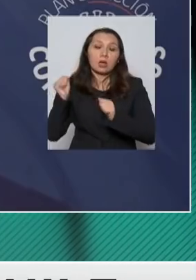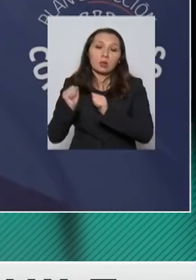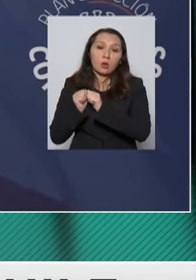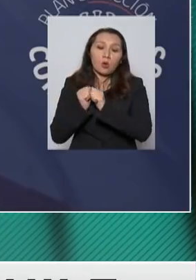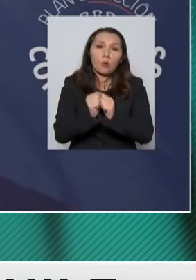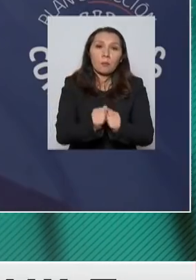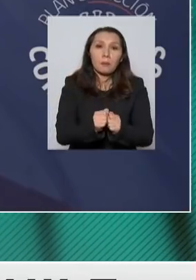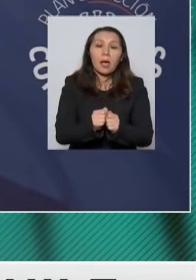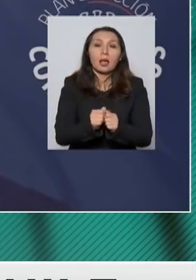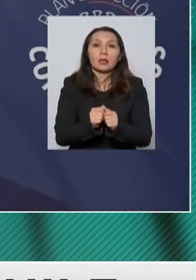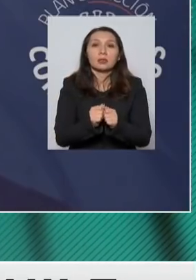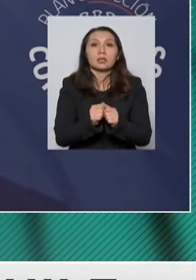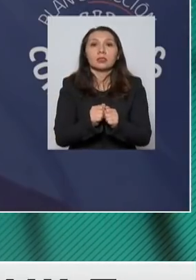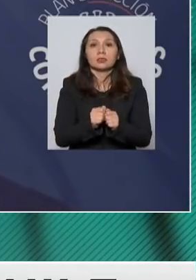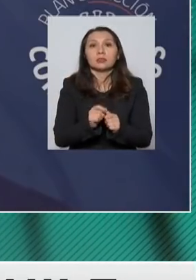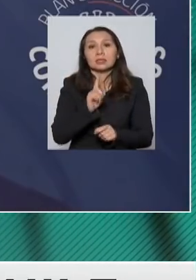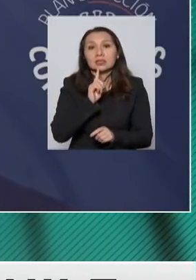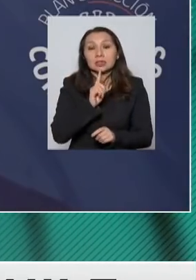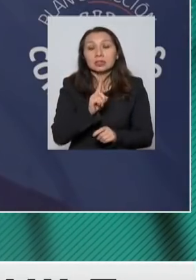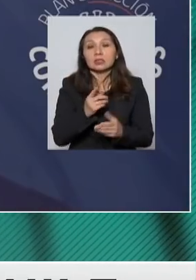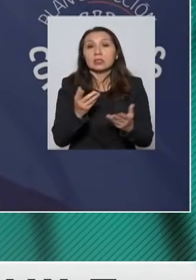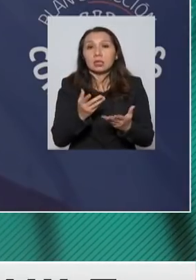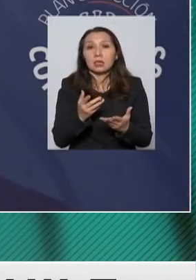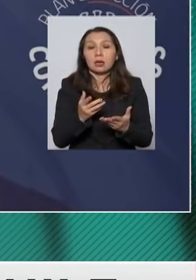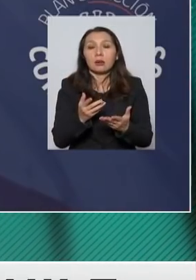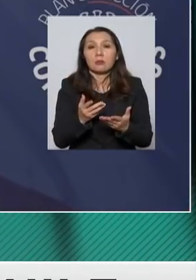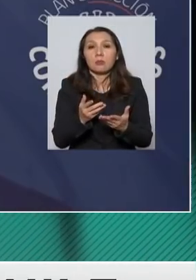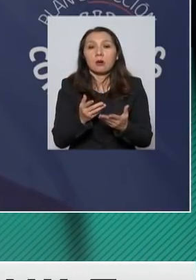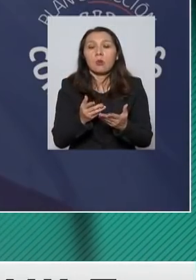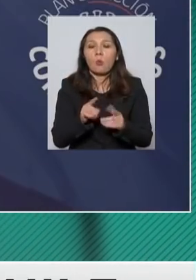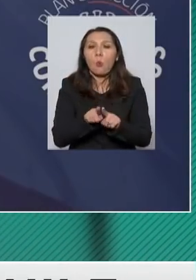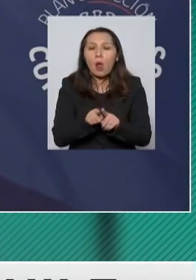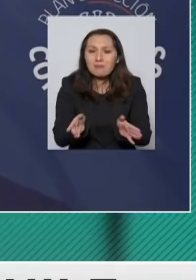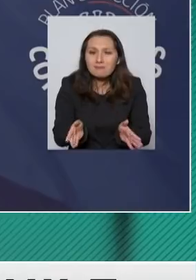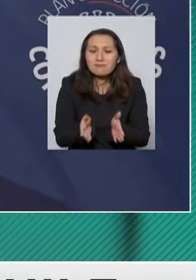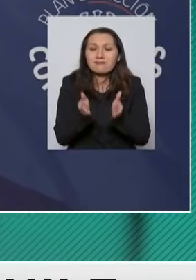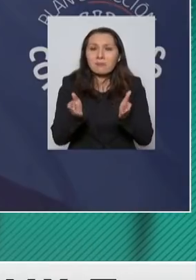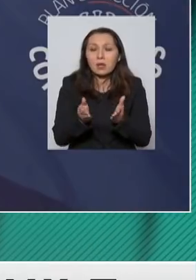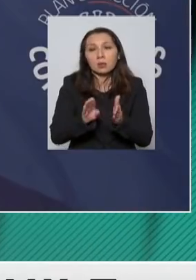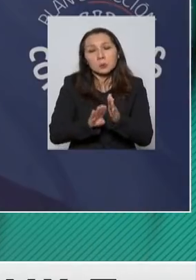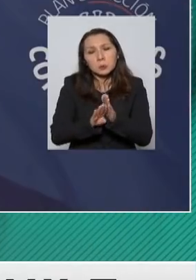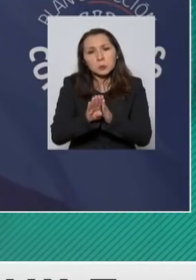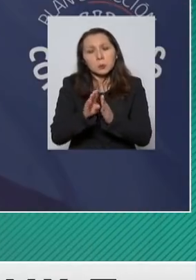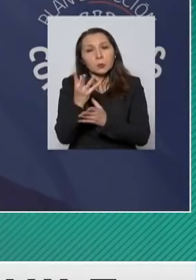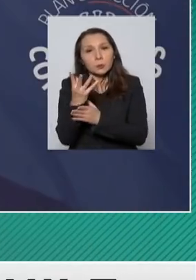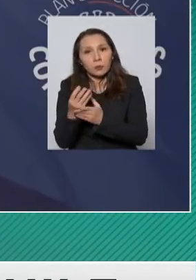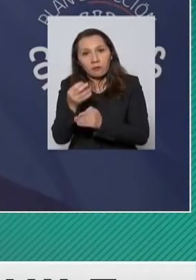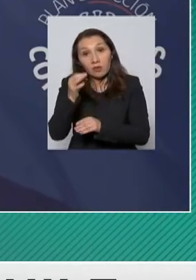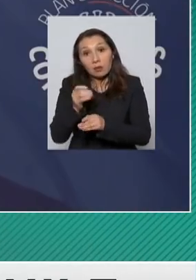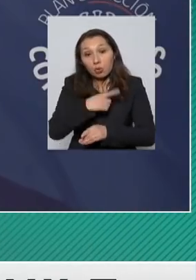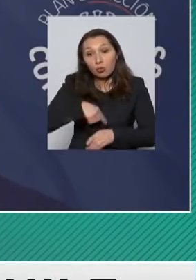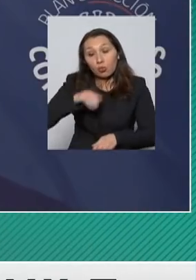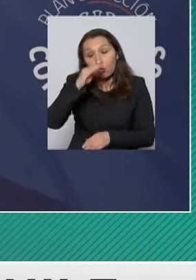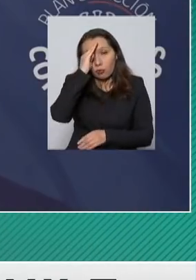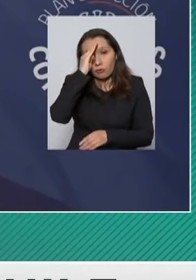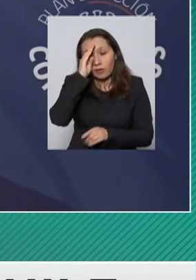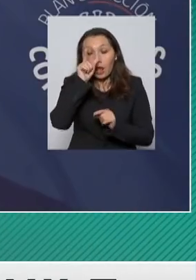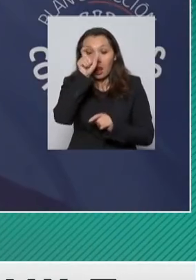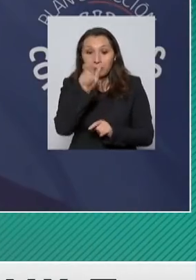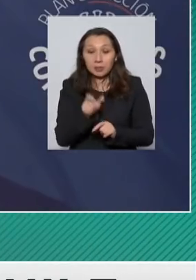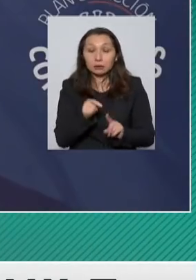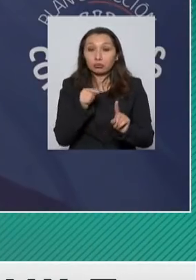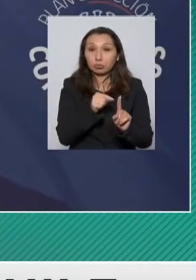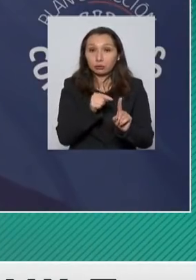acompañado para empujar a que salga adelante como todos confiamos. Esta